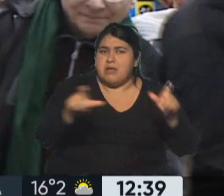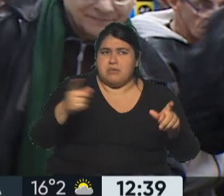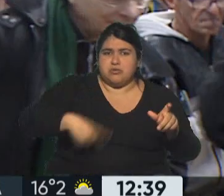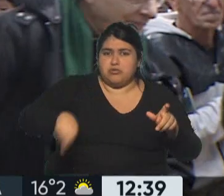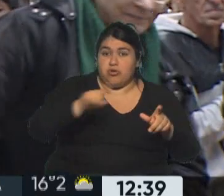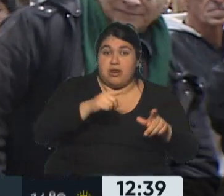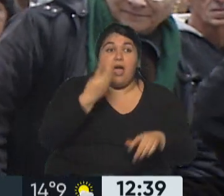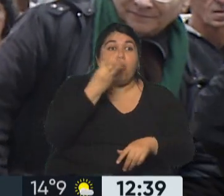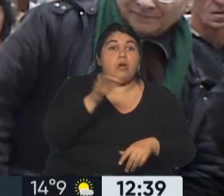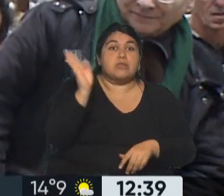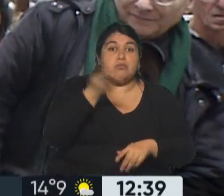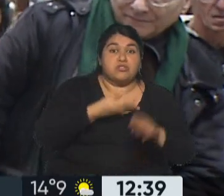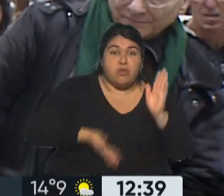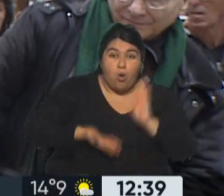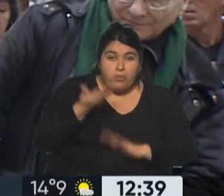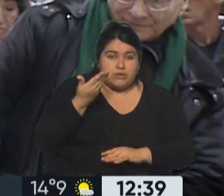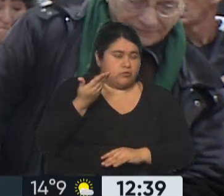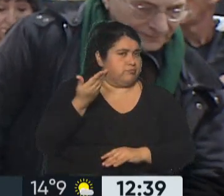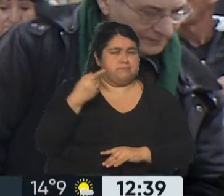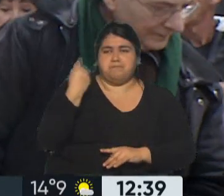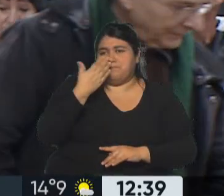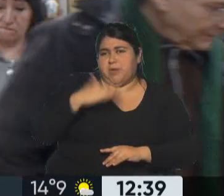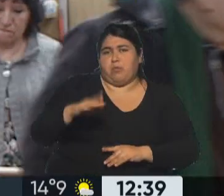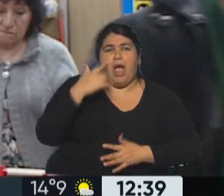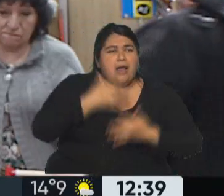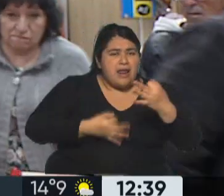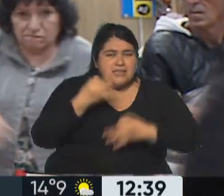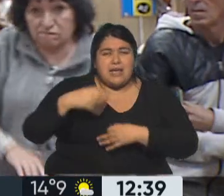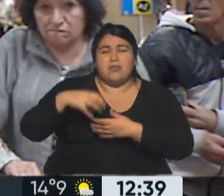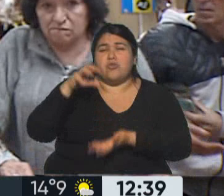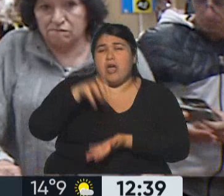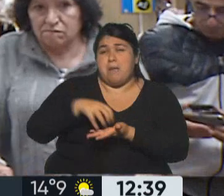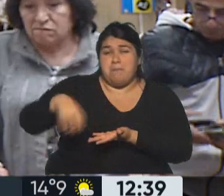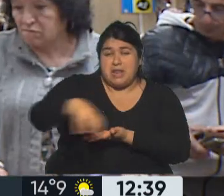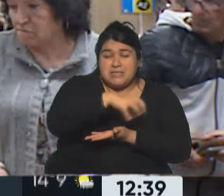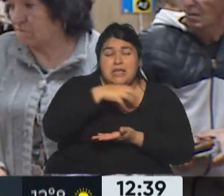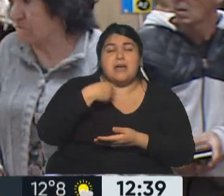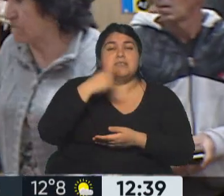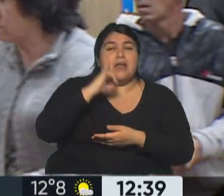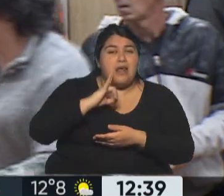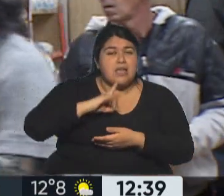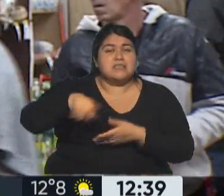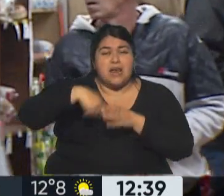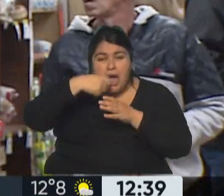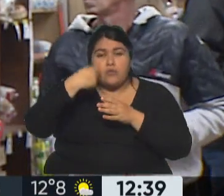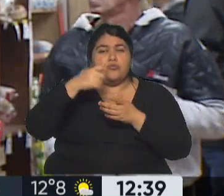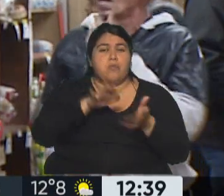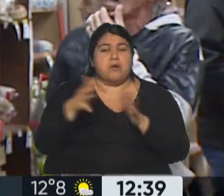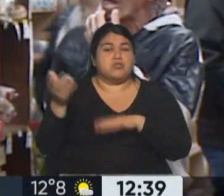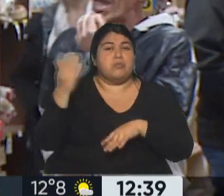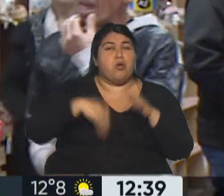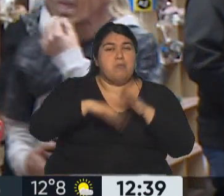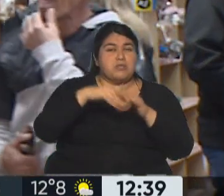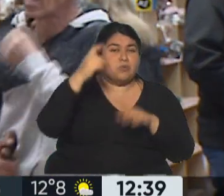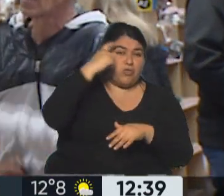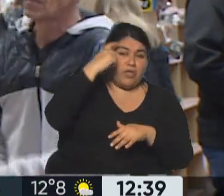del 40%, evaluando después que el resto de las empresas de lácteos, los aumentos habían sido entre el 10 y el 15,